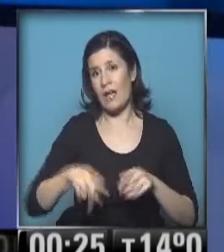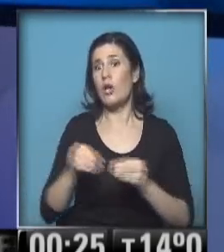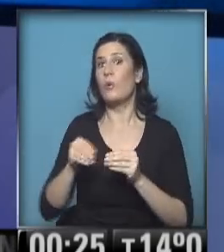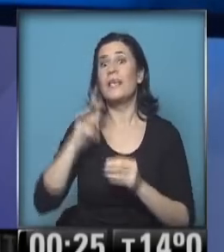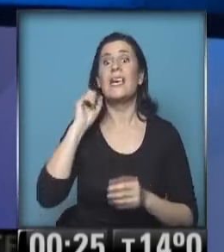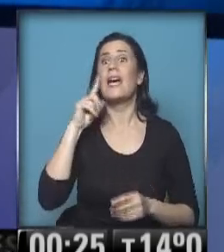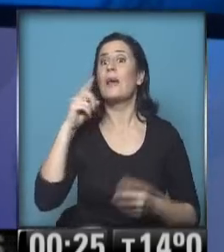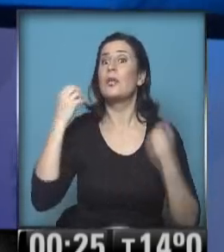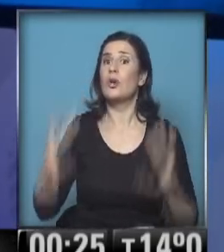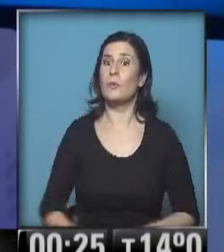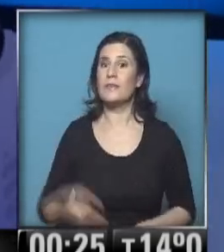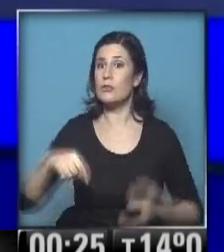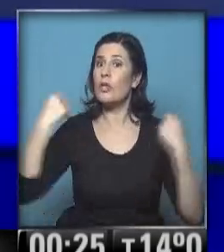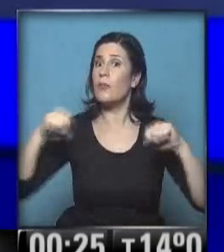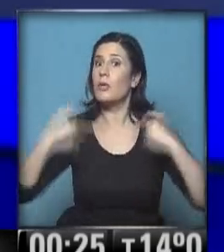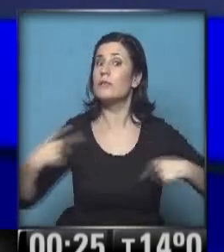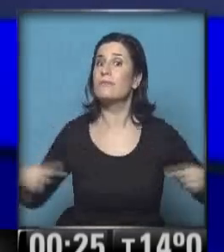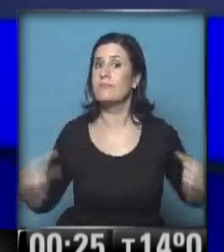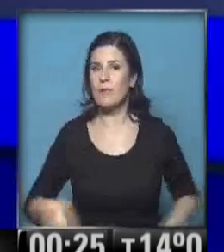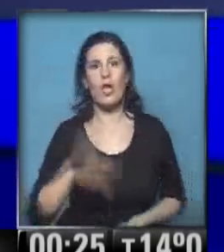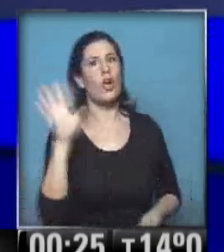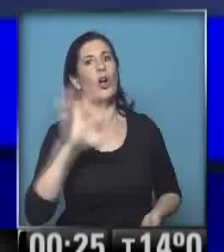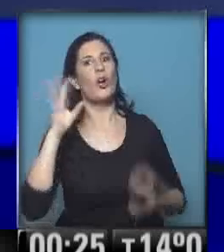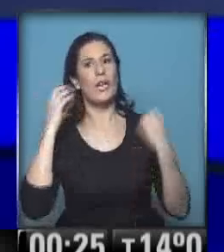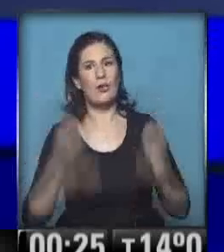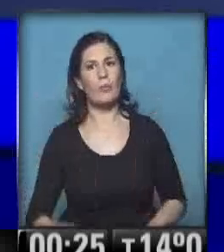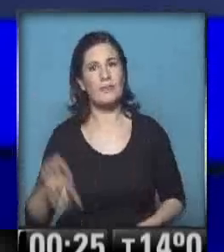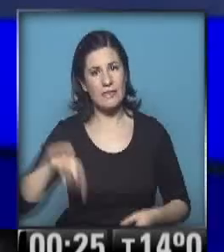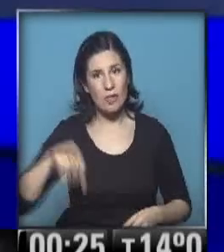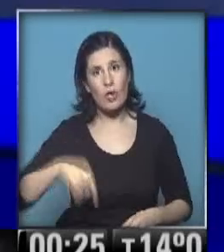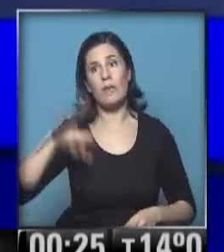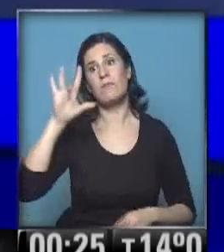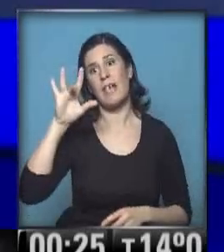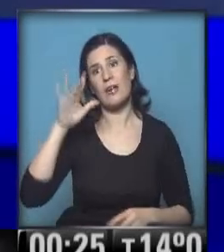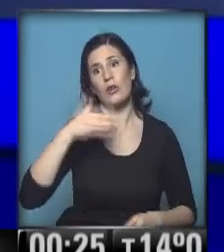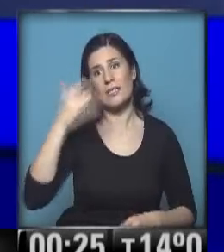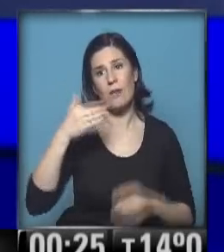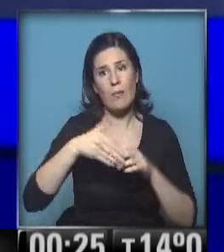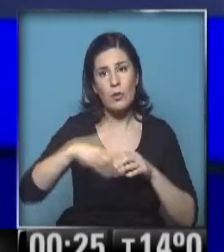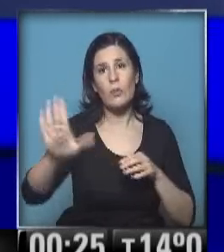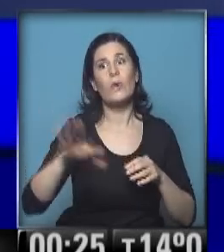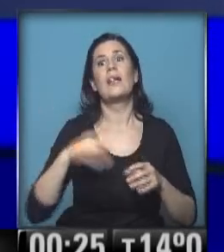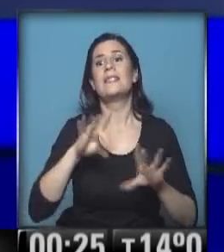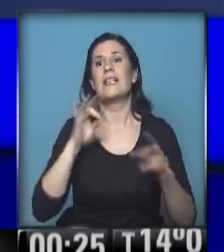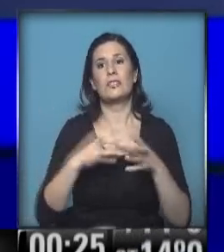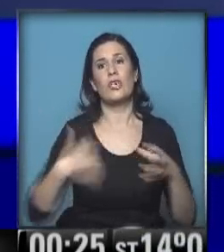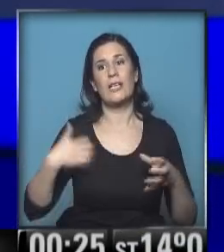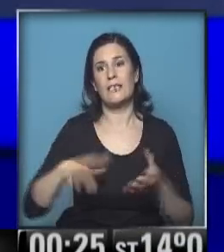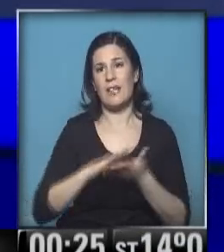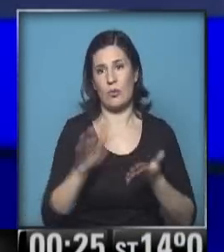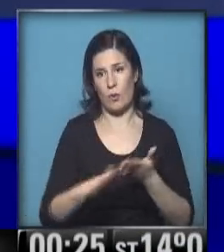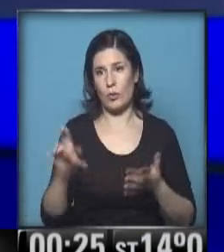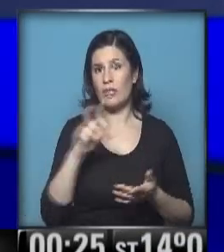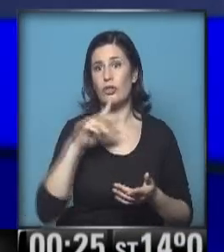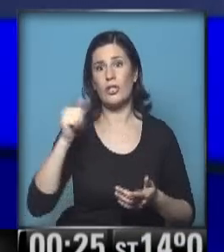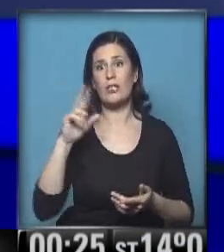¿Cuál es el título de deporte? Muy buenas noches, Pablo. Este miércoles arranca una nueva era en la selección argentina. Gerardo el Tata